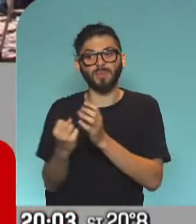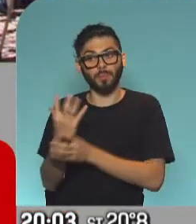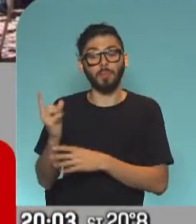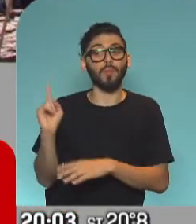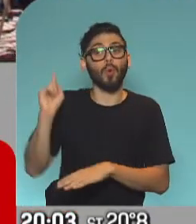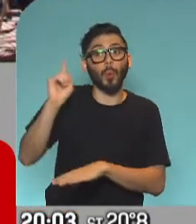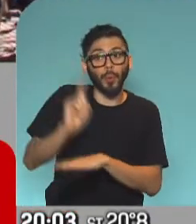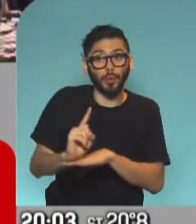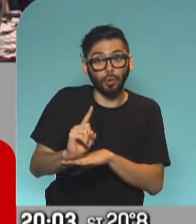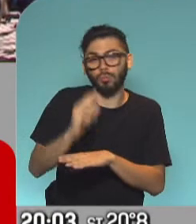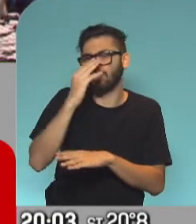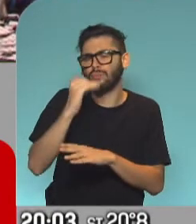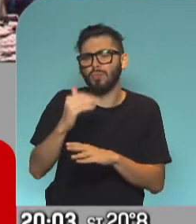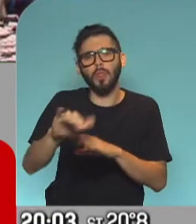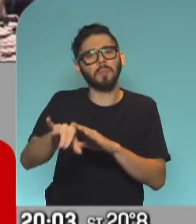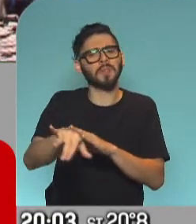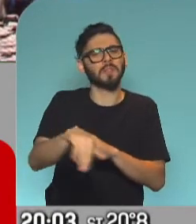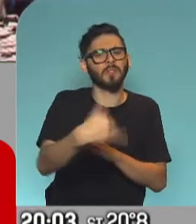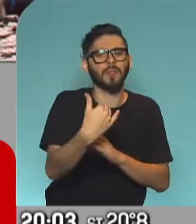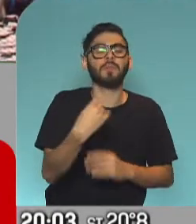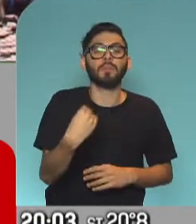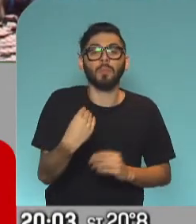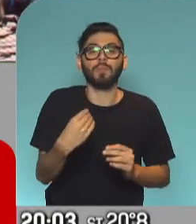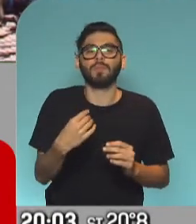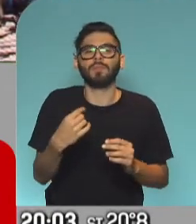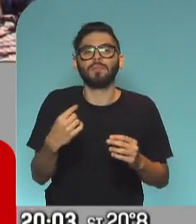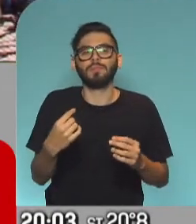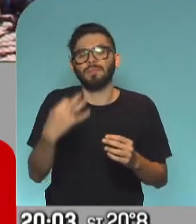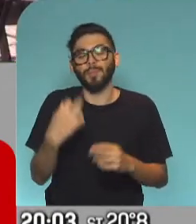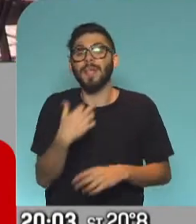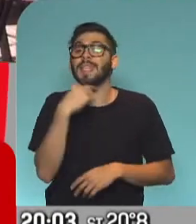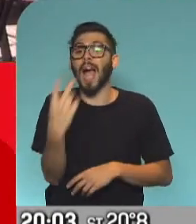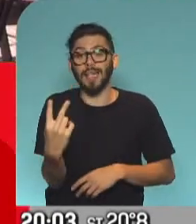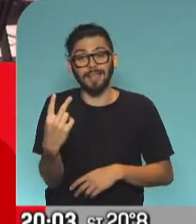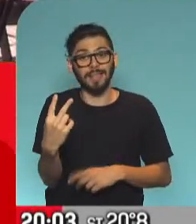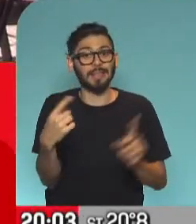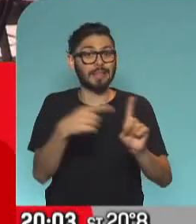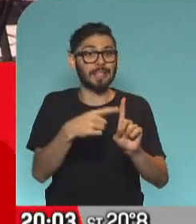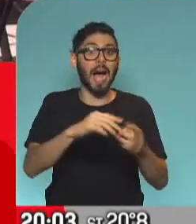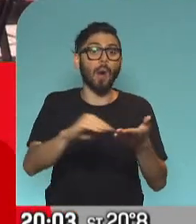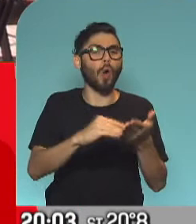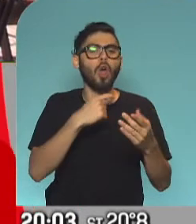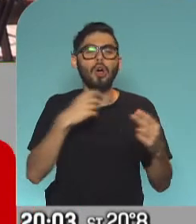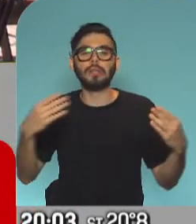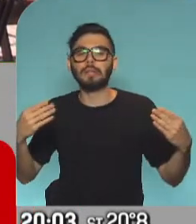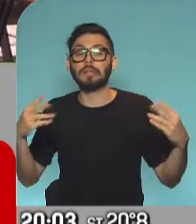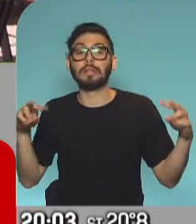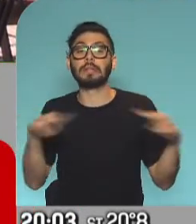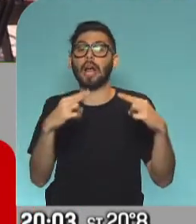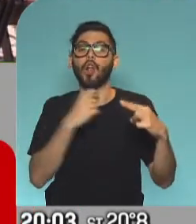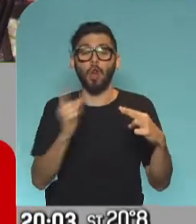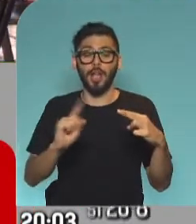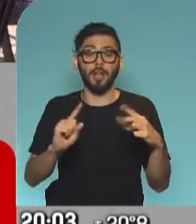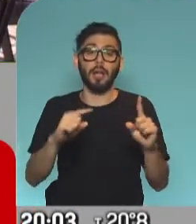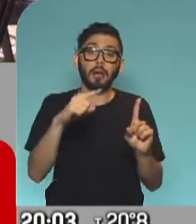se retiró, porque la verdad es que no quiere tener cruce, en realidad las hijas no quieren tener cruce con el abogado, pero ahora me dicen que acaba de ingresar